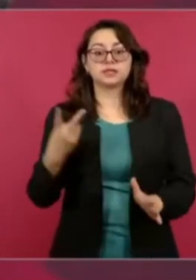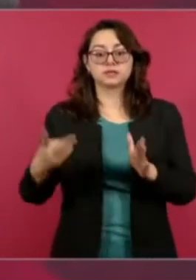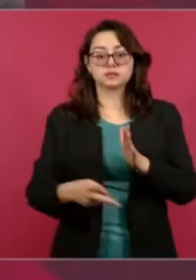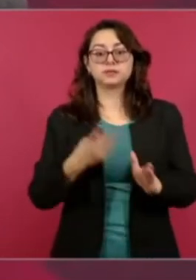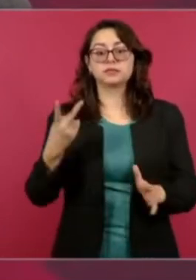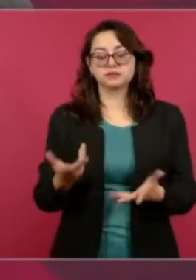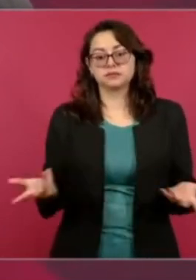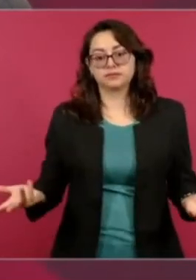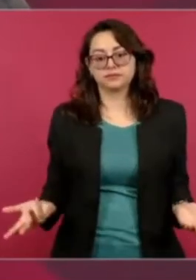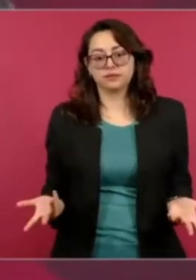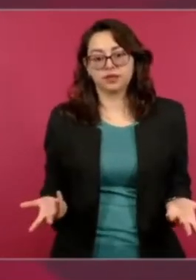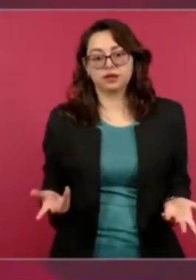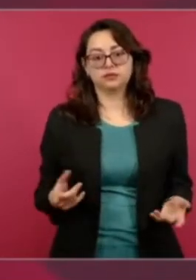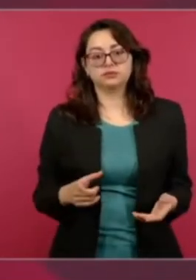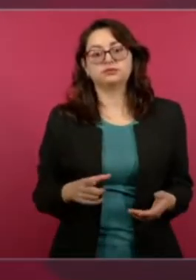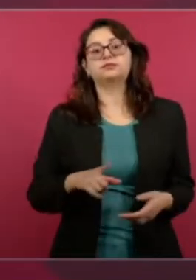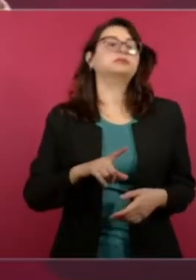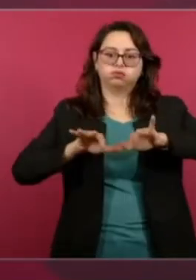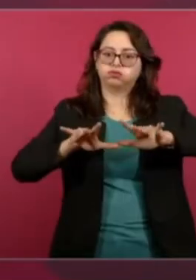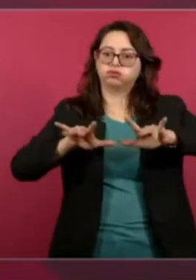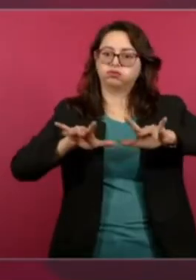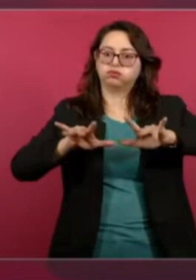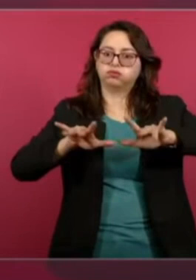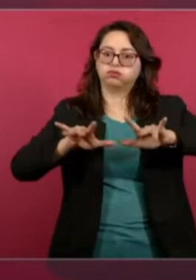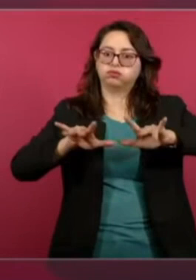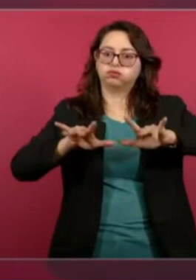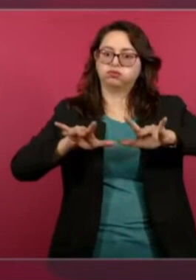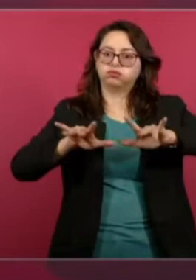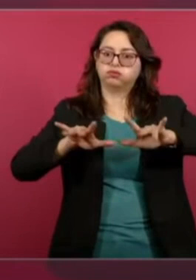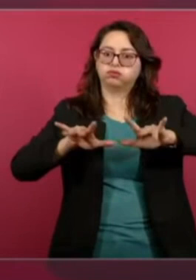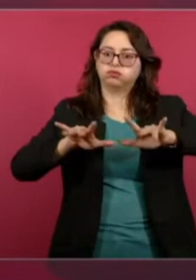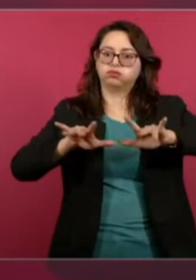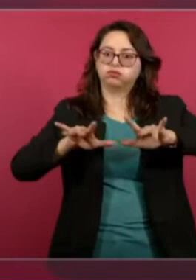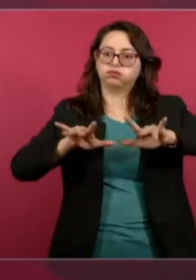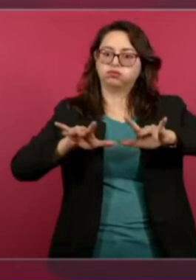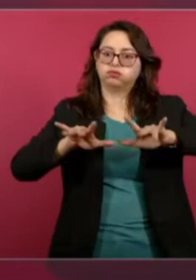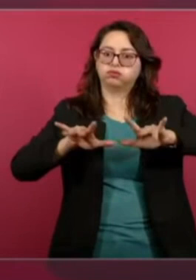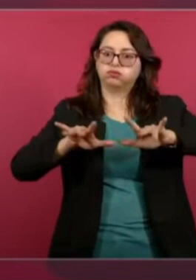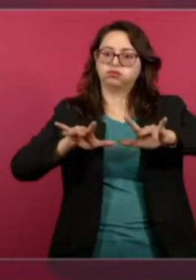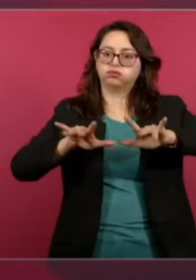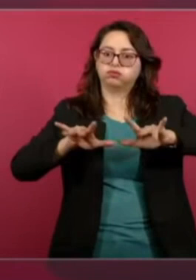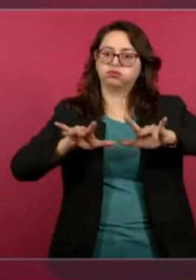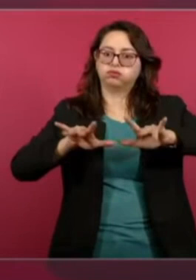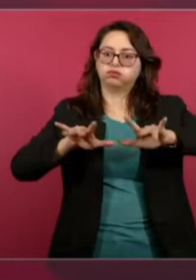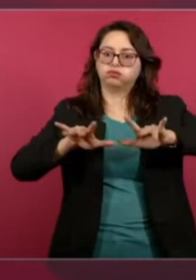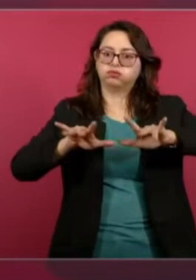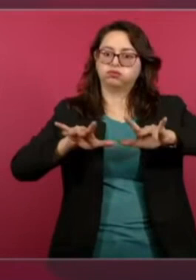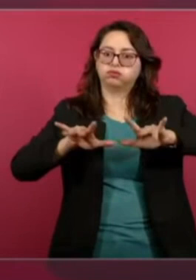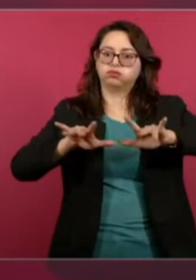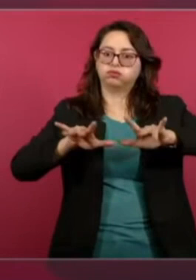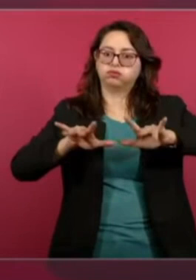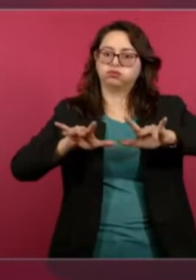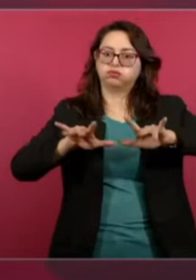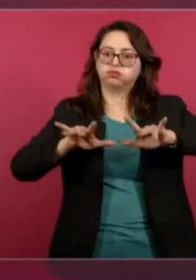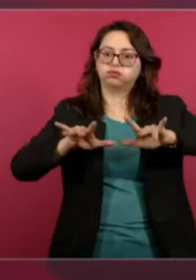luego se apoyan con bots. Bueno amigos, les gustó toda esta información, compártelo en sus redes sociales,